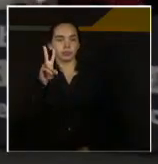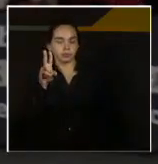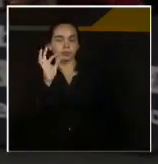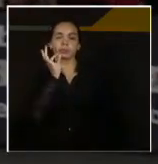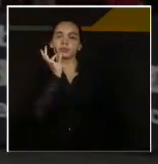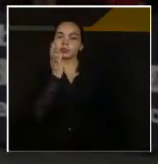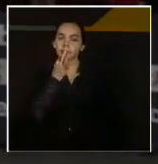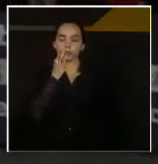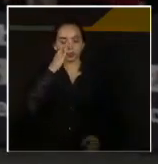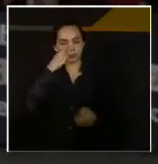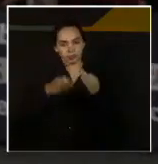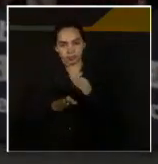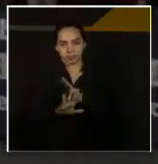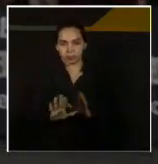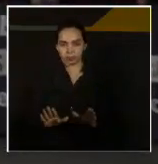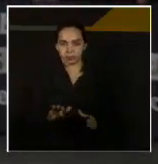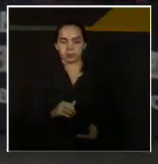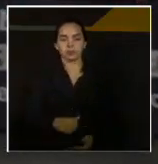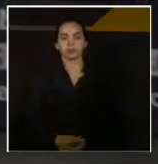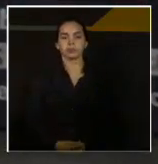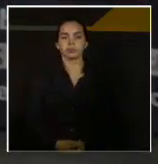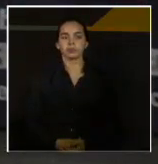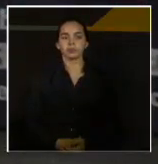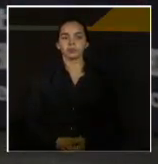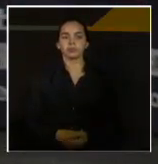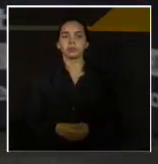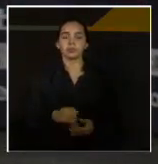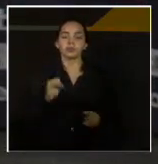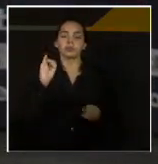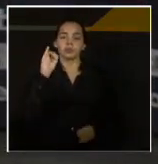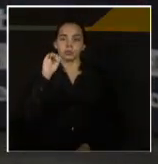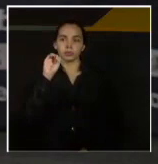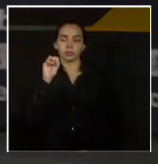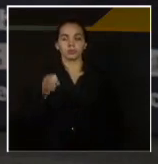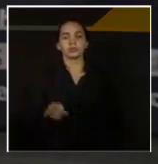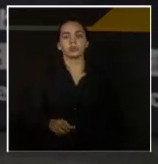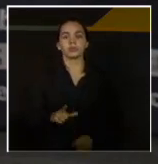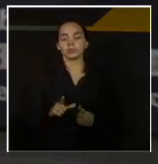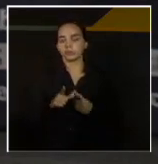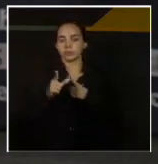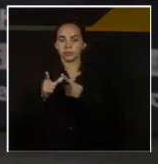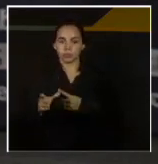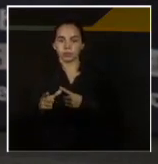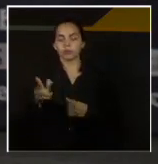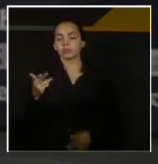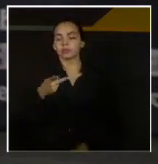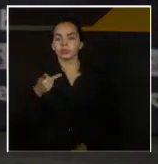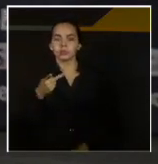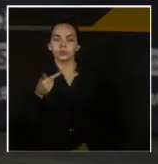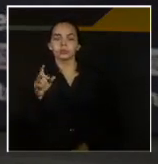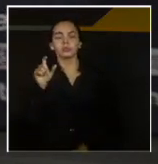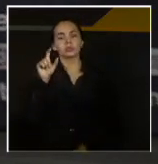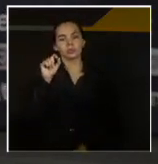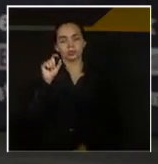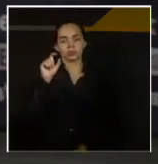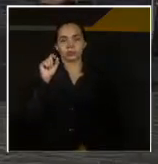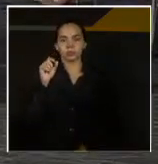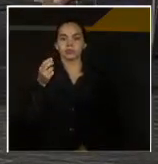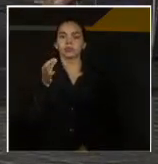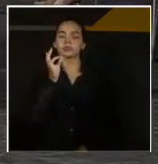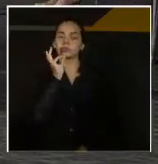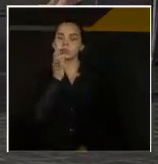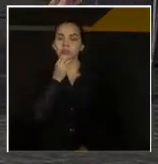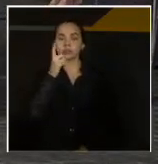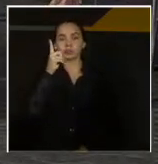2 minutos. Si así lo consideran, habrá una réplica de 30 segundos y los candidatos tendrán